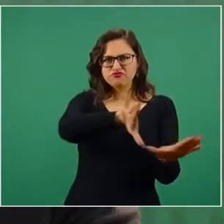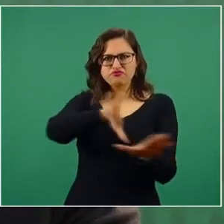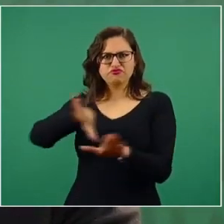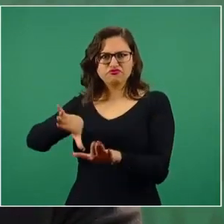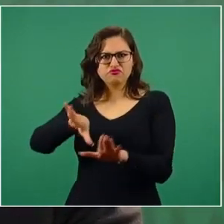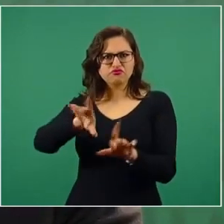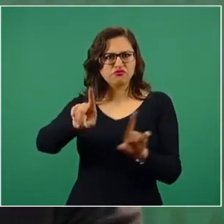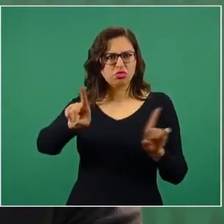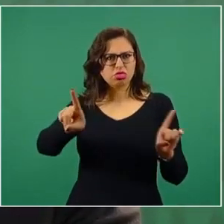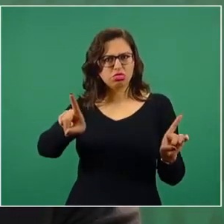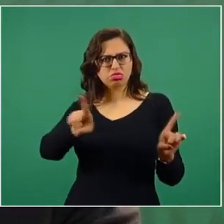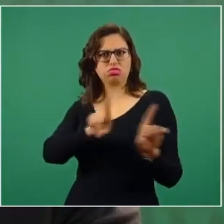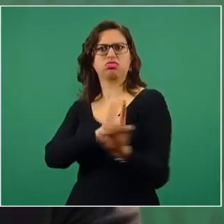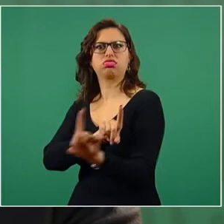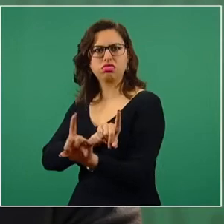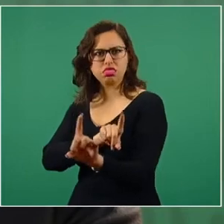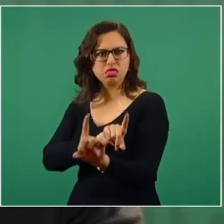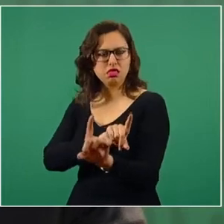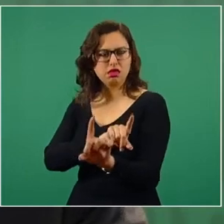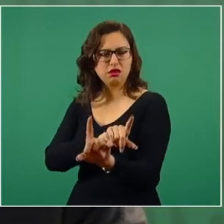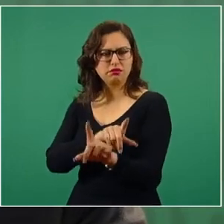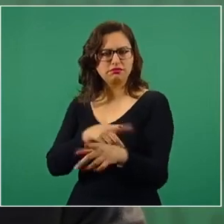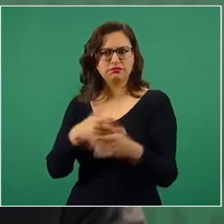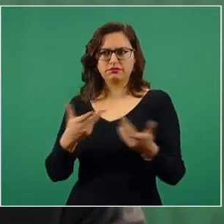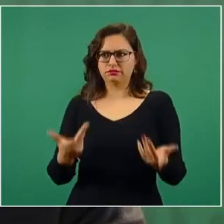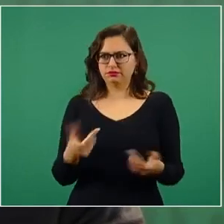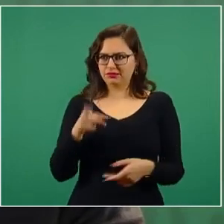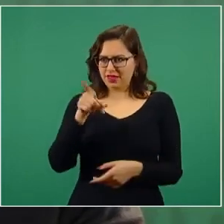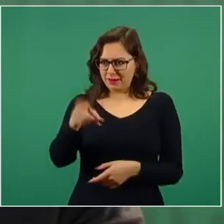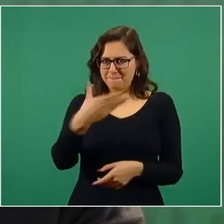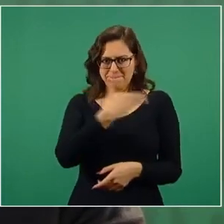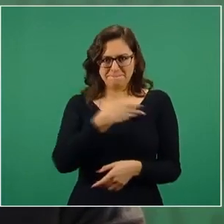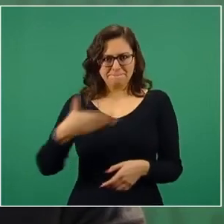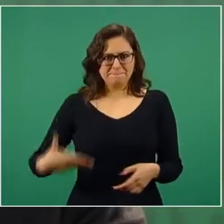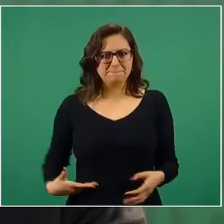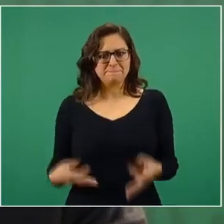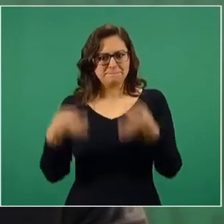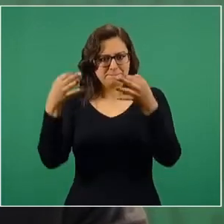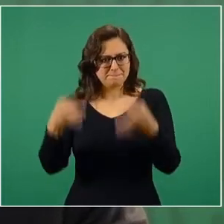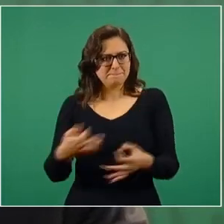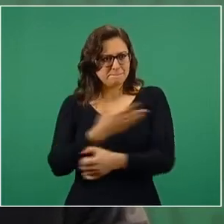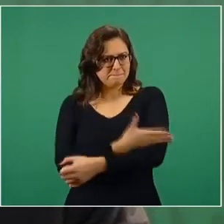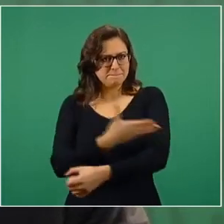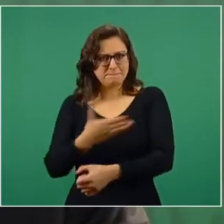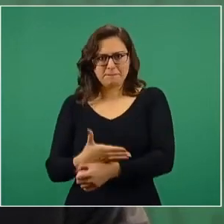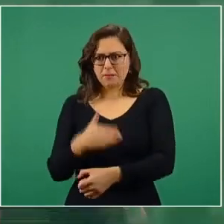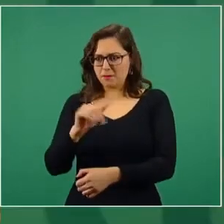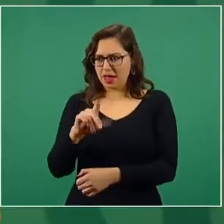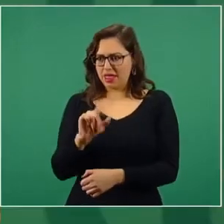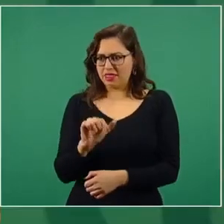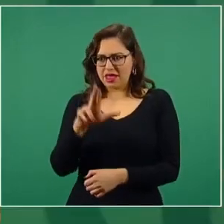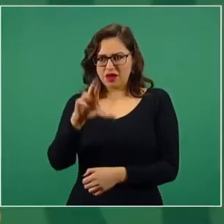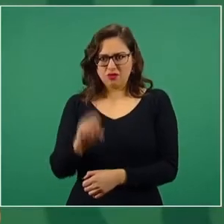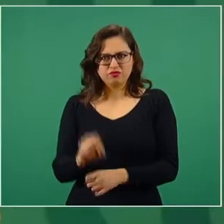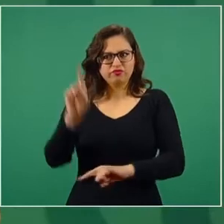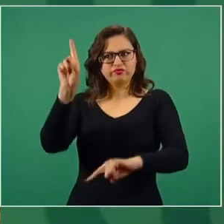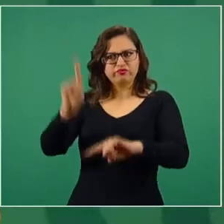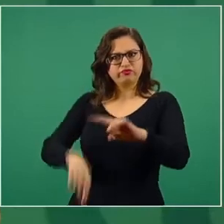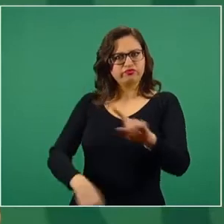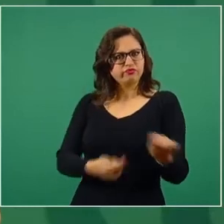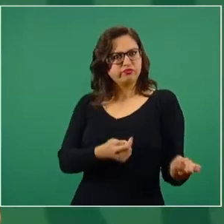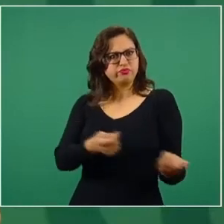contra el presidente legal y legítimo Francisco I. Madero. Desde